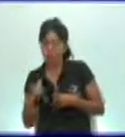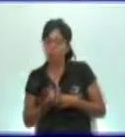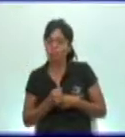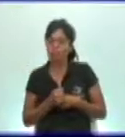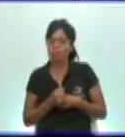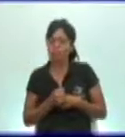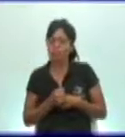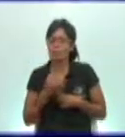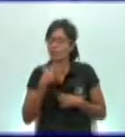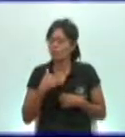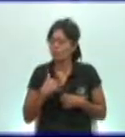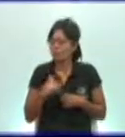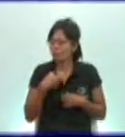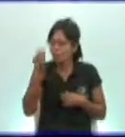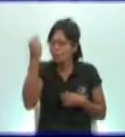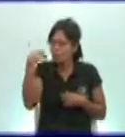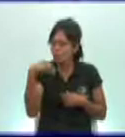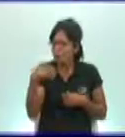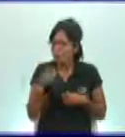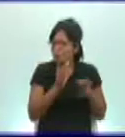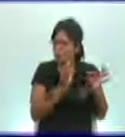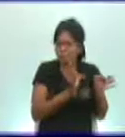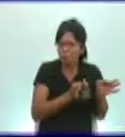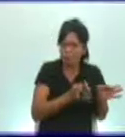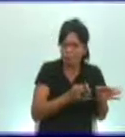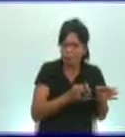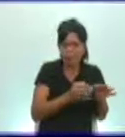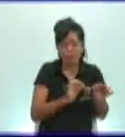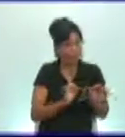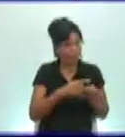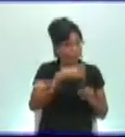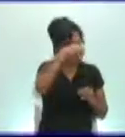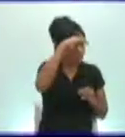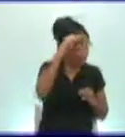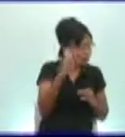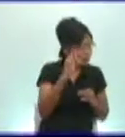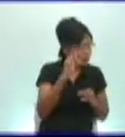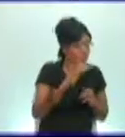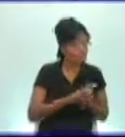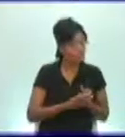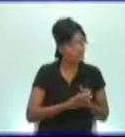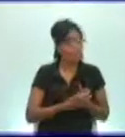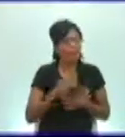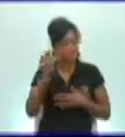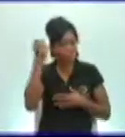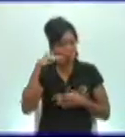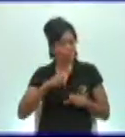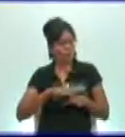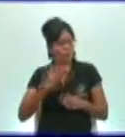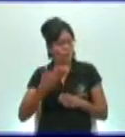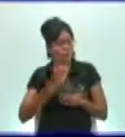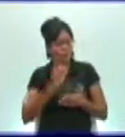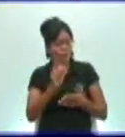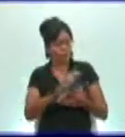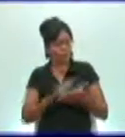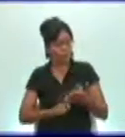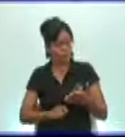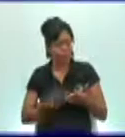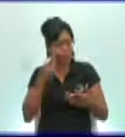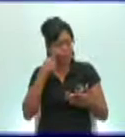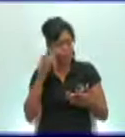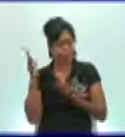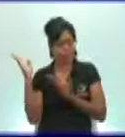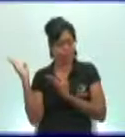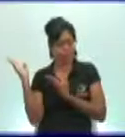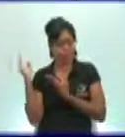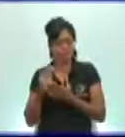las afirmativas, lo van a saber después que copien este esquema que he tratado de representarles,